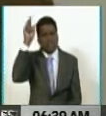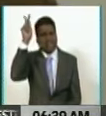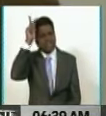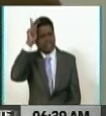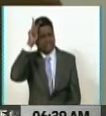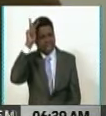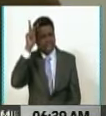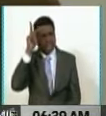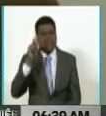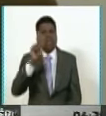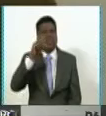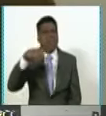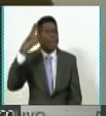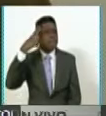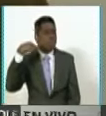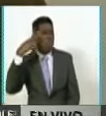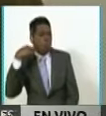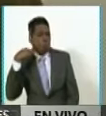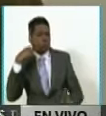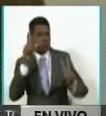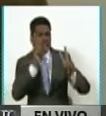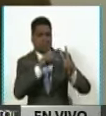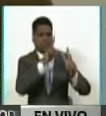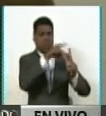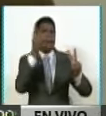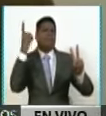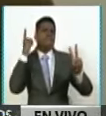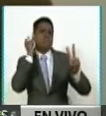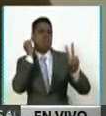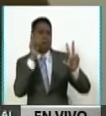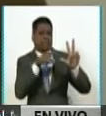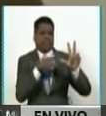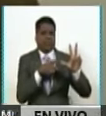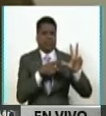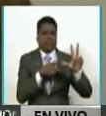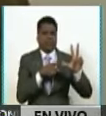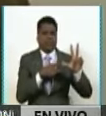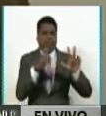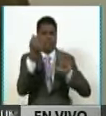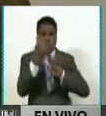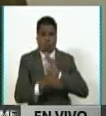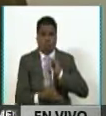nuestros afrodescendientes, las mujeres, y por último,